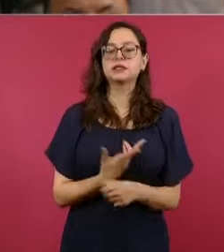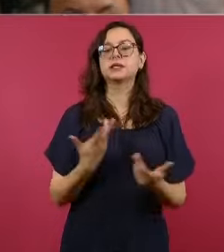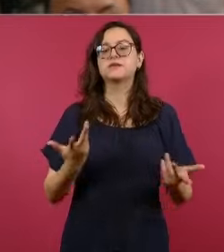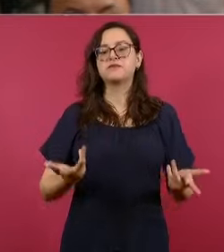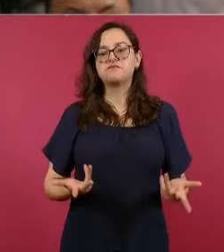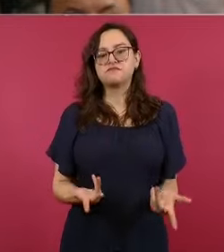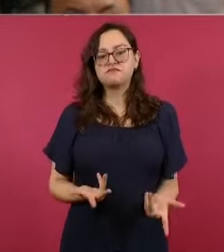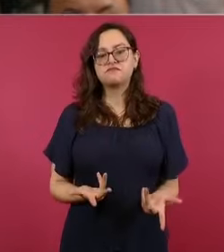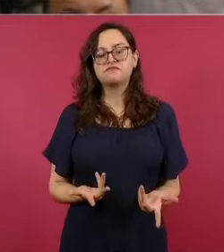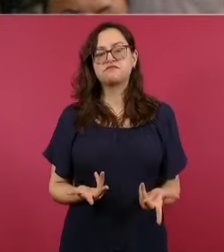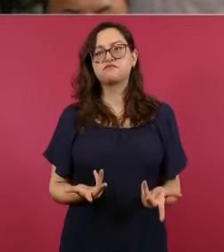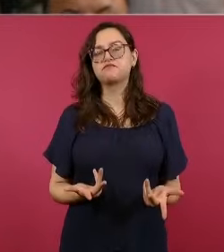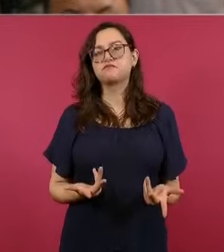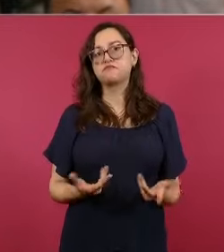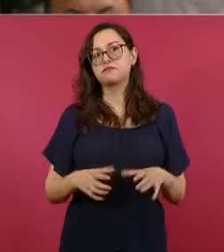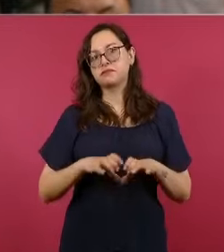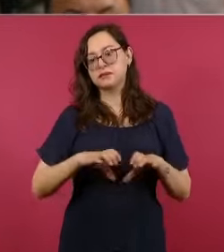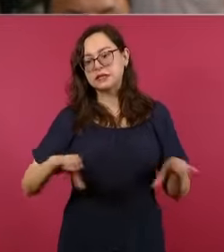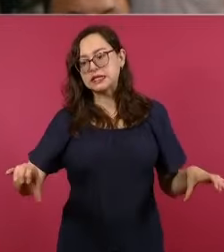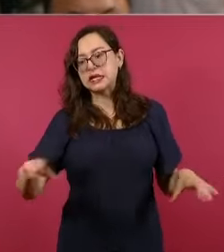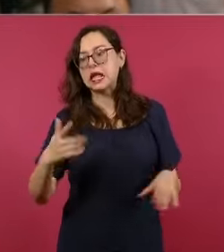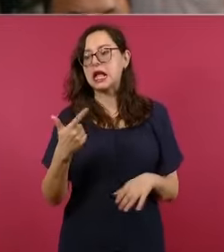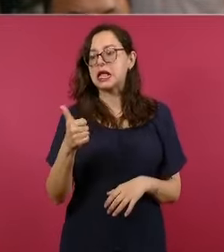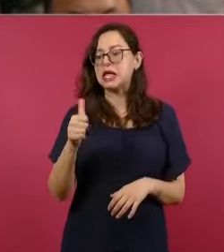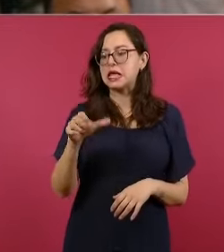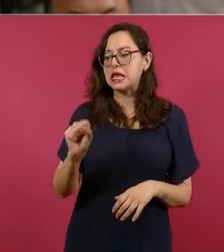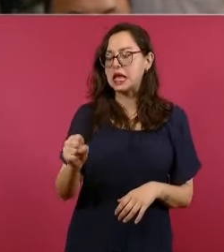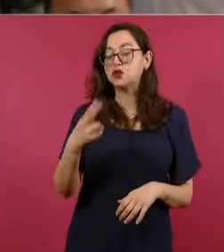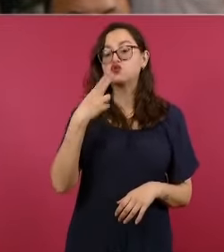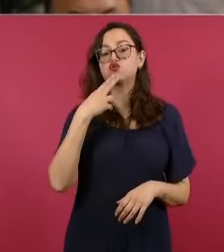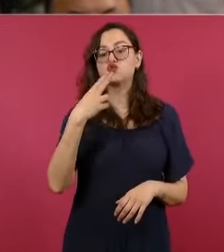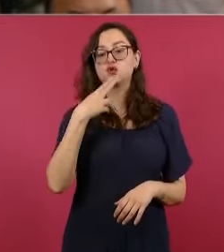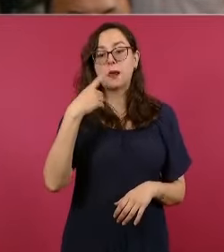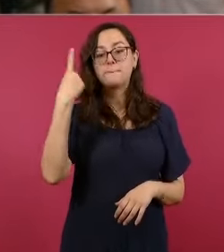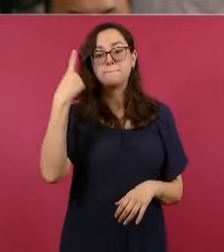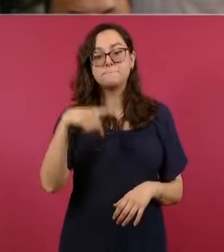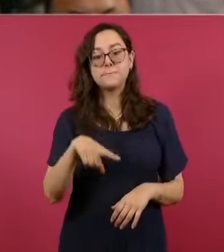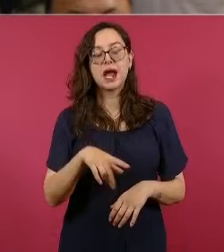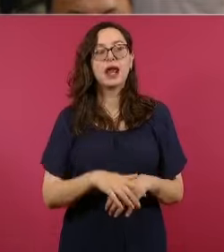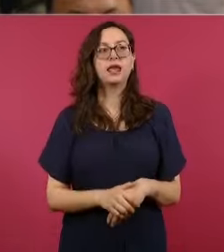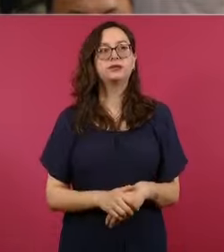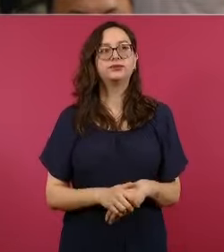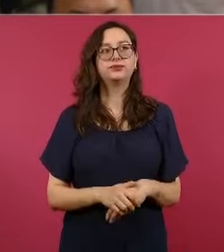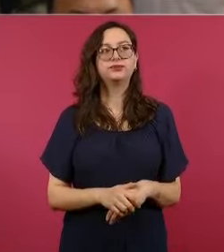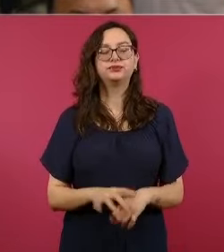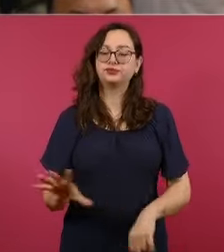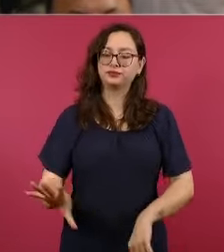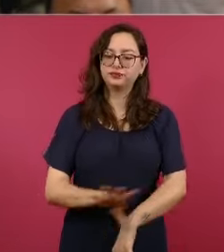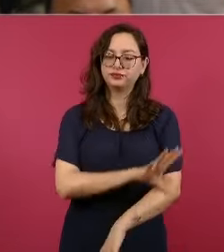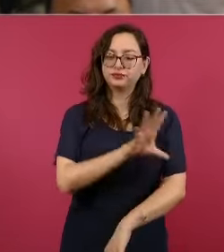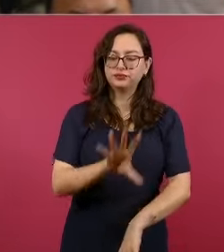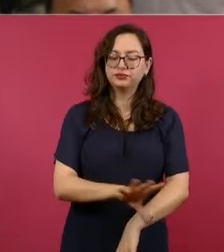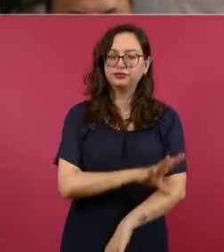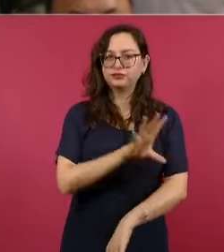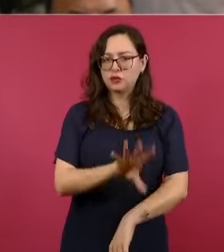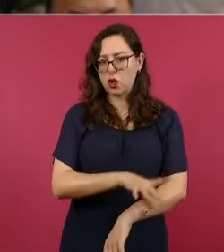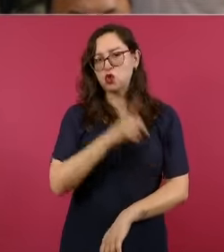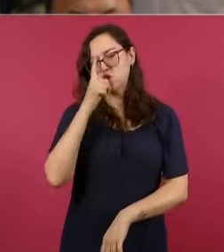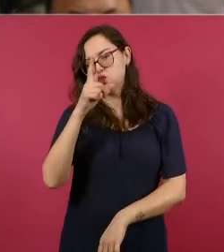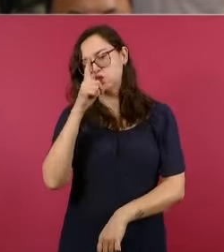de de electricidad en las plantas de ciclo combinado estas